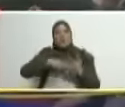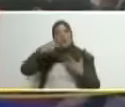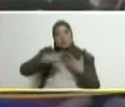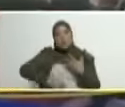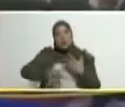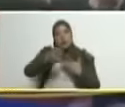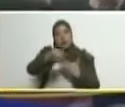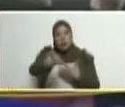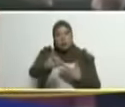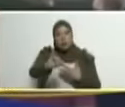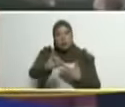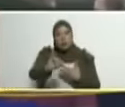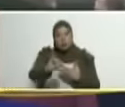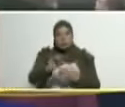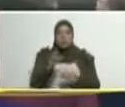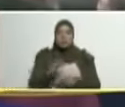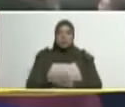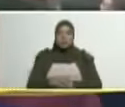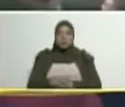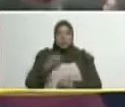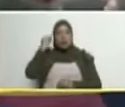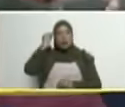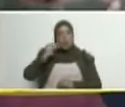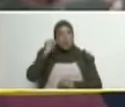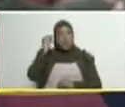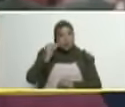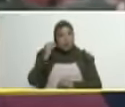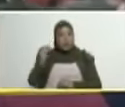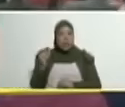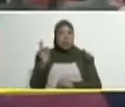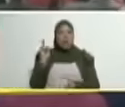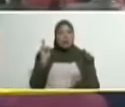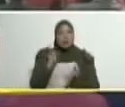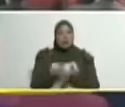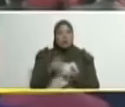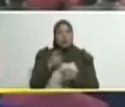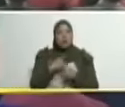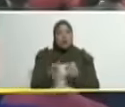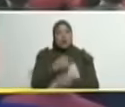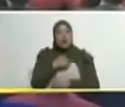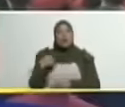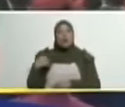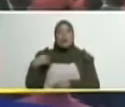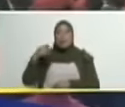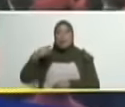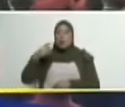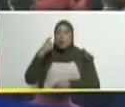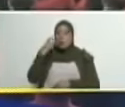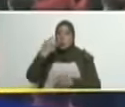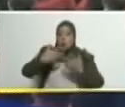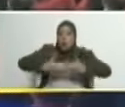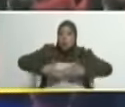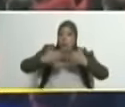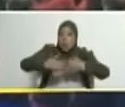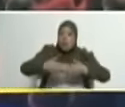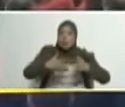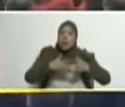hagamos, hagámoslos sin pensar en ellos. El que quiera venir del norte, empresario